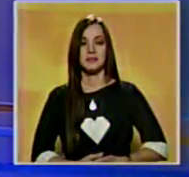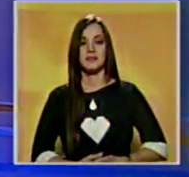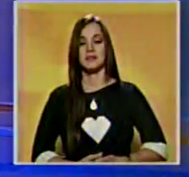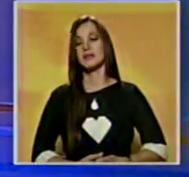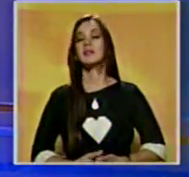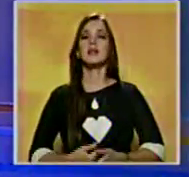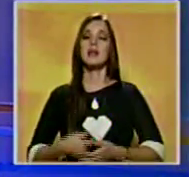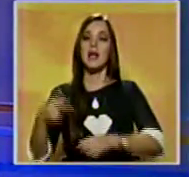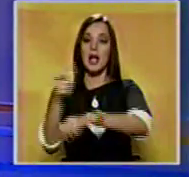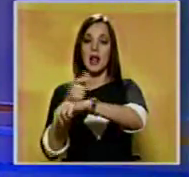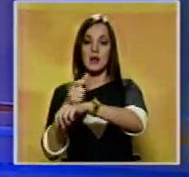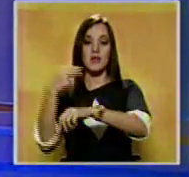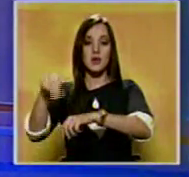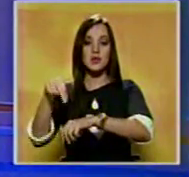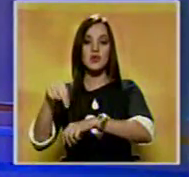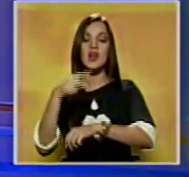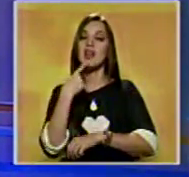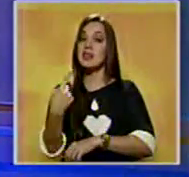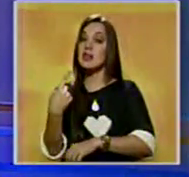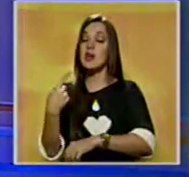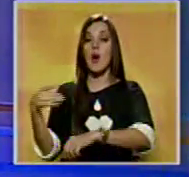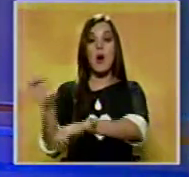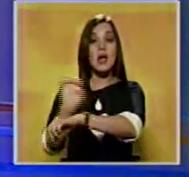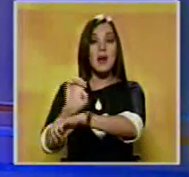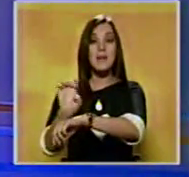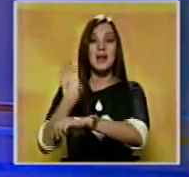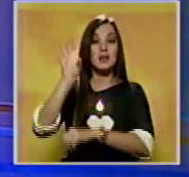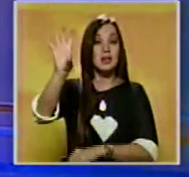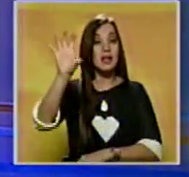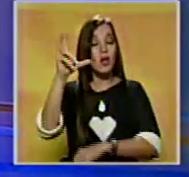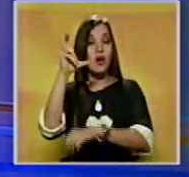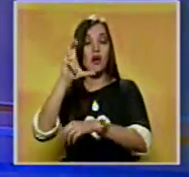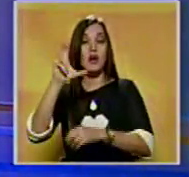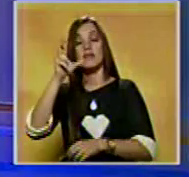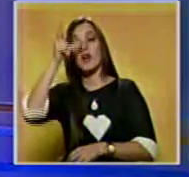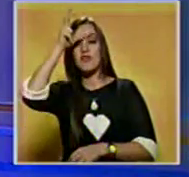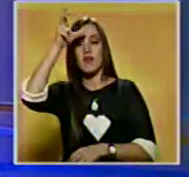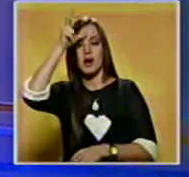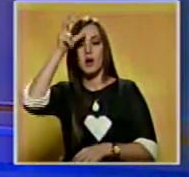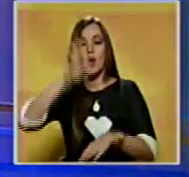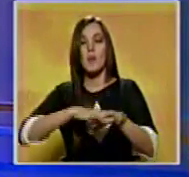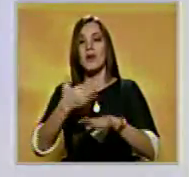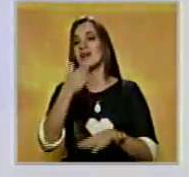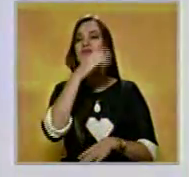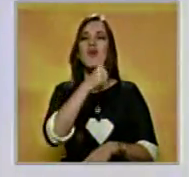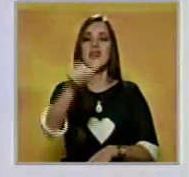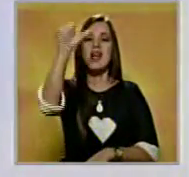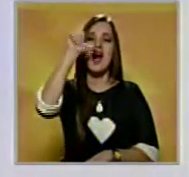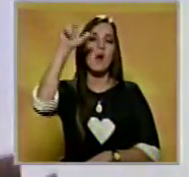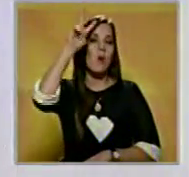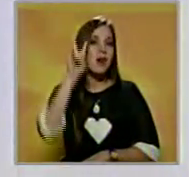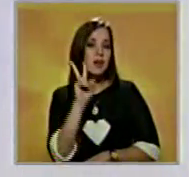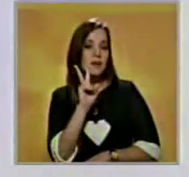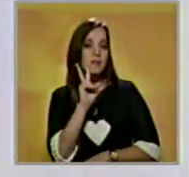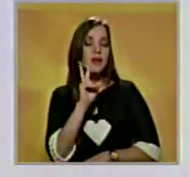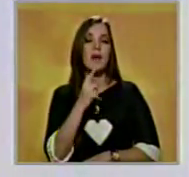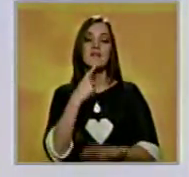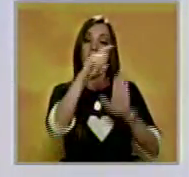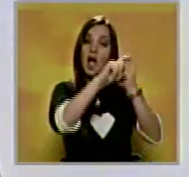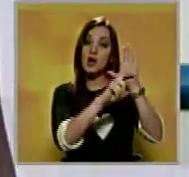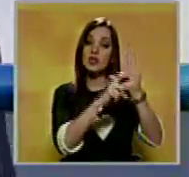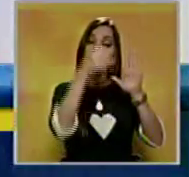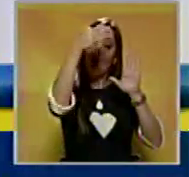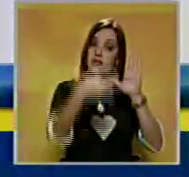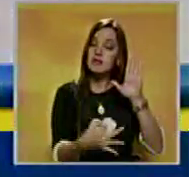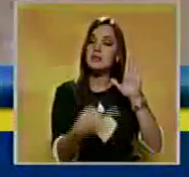el gobierno nacional declaró estado de emergencia en falcón por falta de agua potable por medio de gacetaoficial se autorizó al